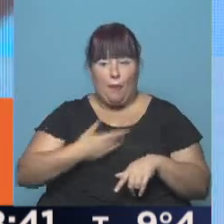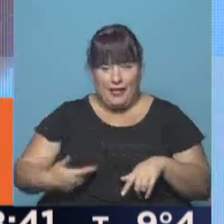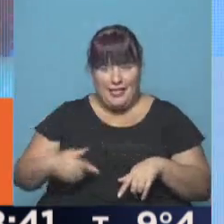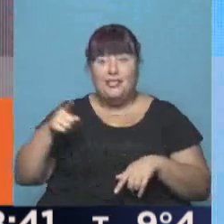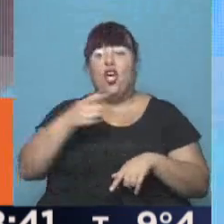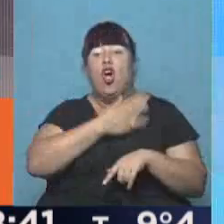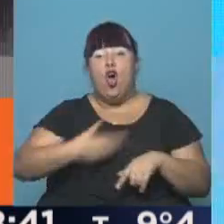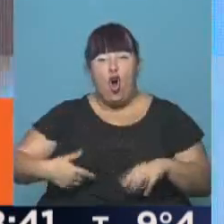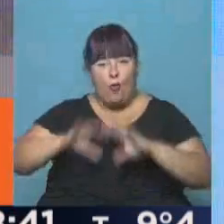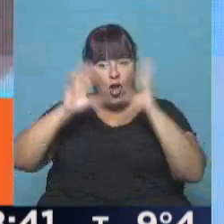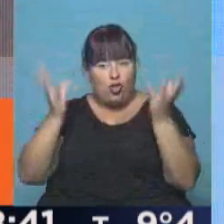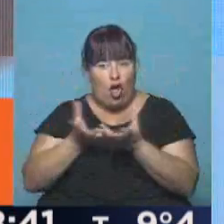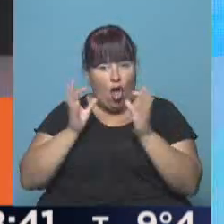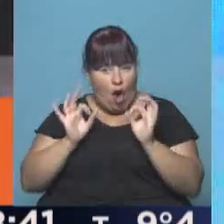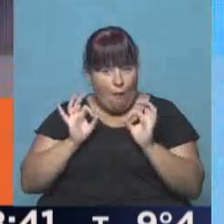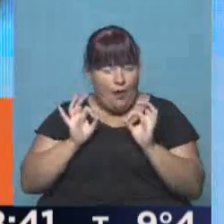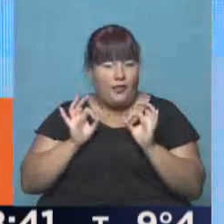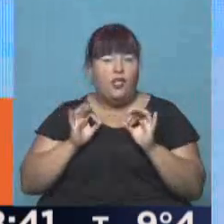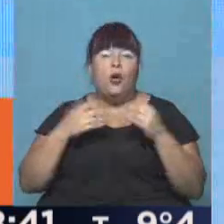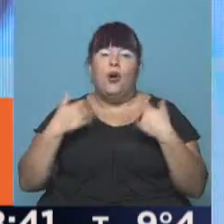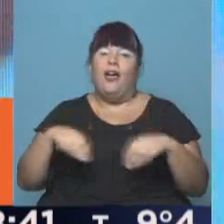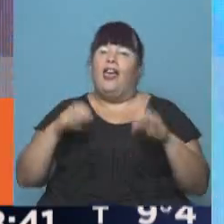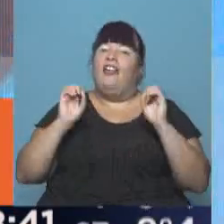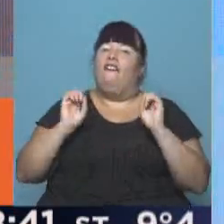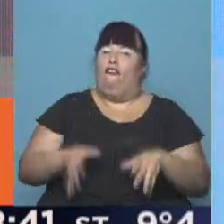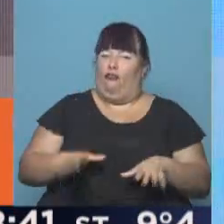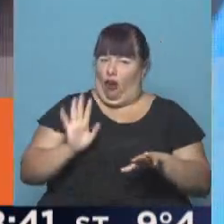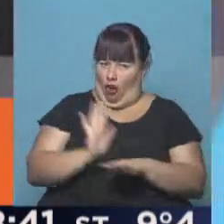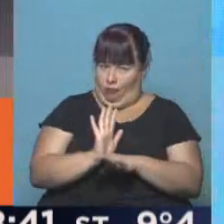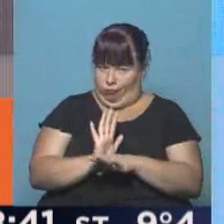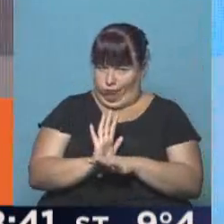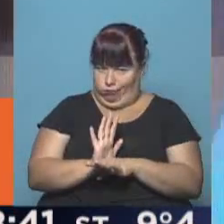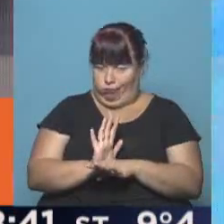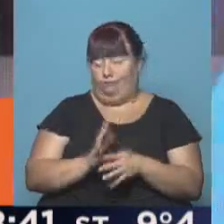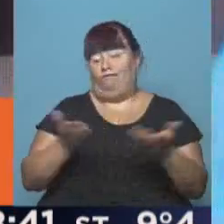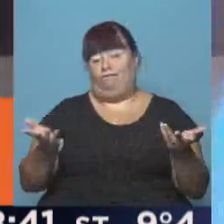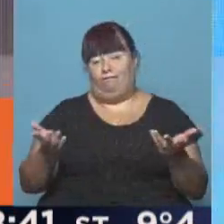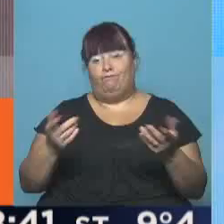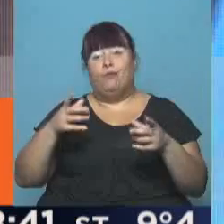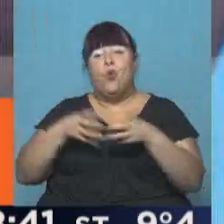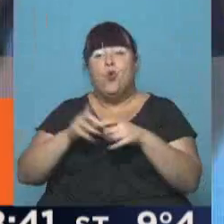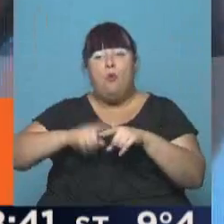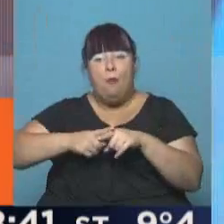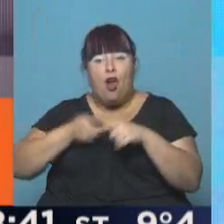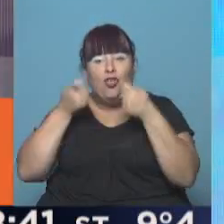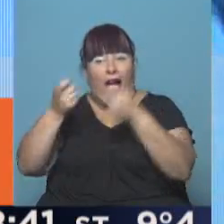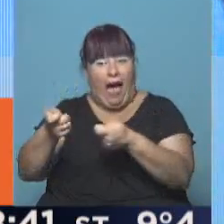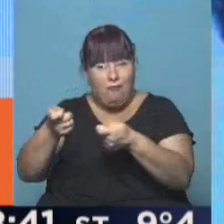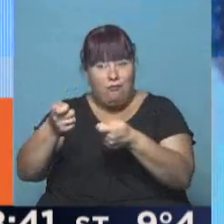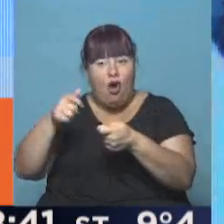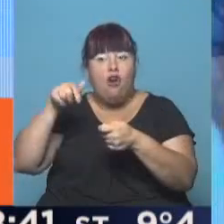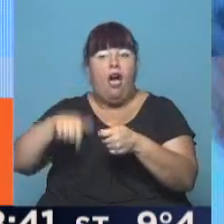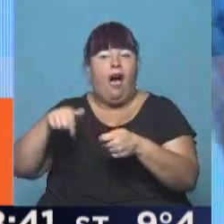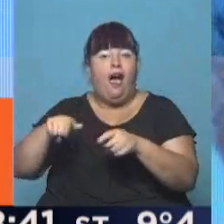del gobierno en su conjunto es de mucha debilidad y bueno, las fuerzas políticas que lo apoyan